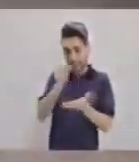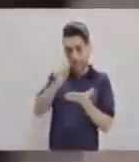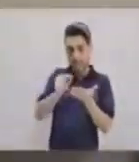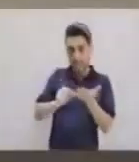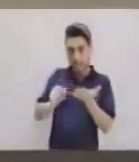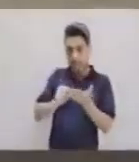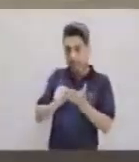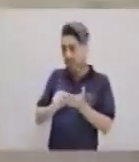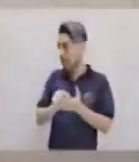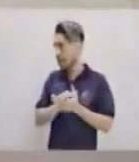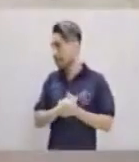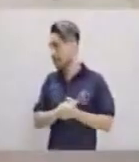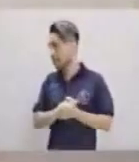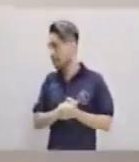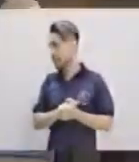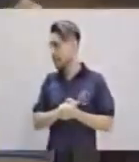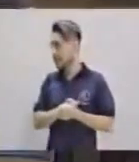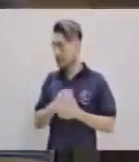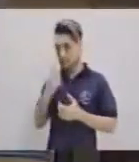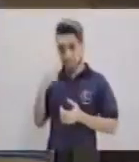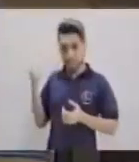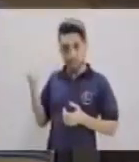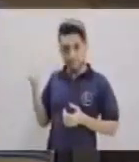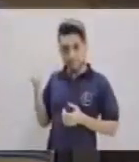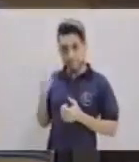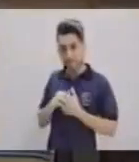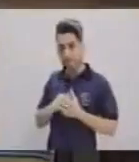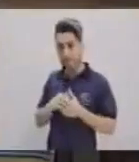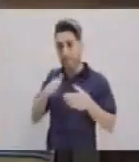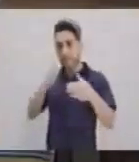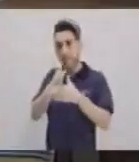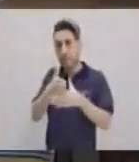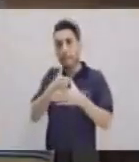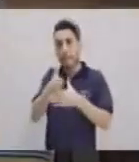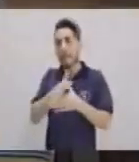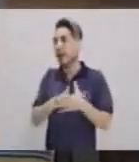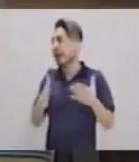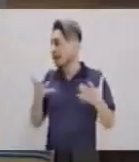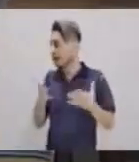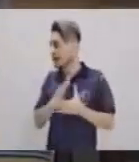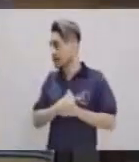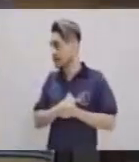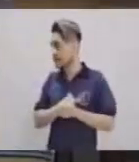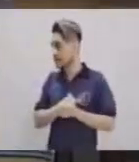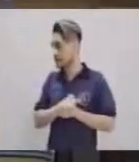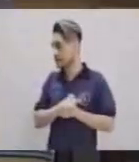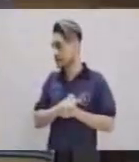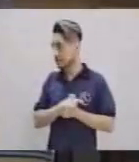lo retiramos. Y aquí en la madera, va a depender un poquito de la madera,